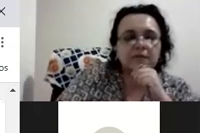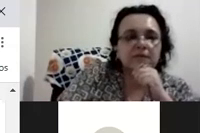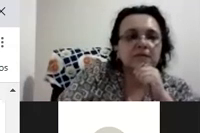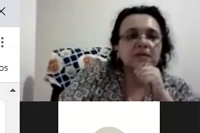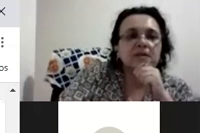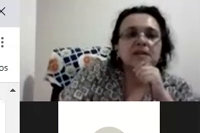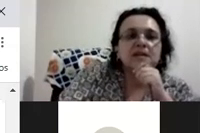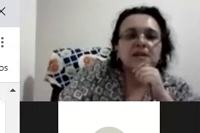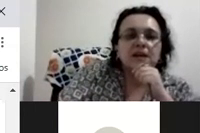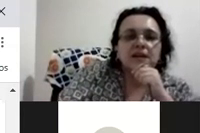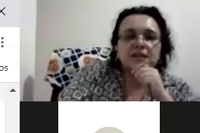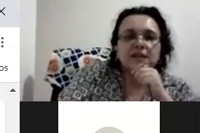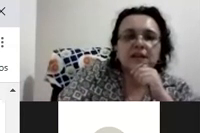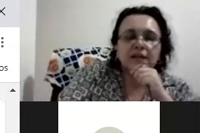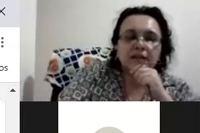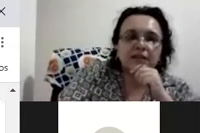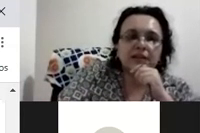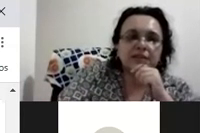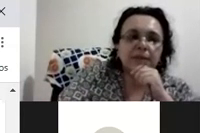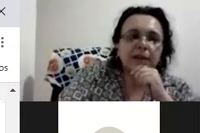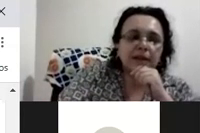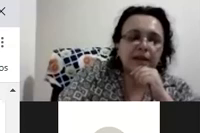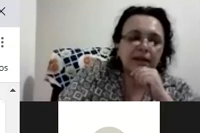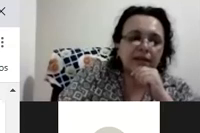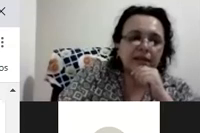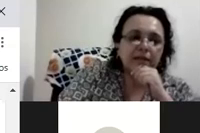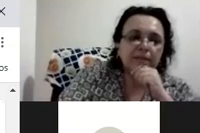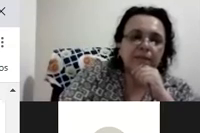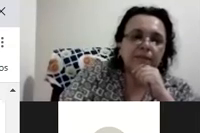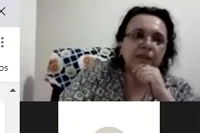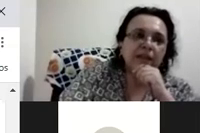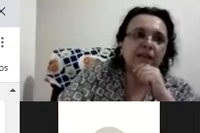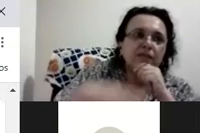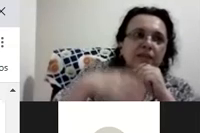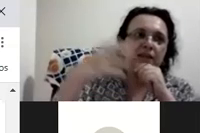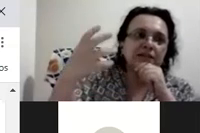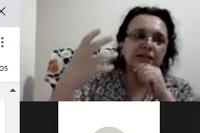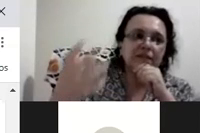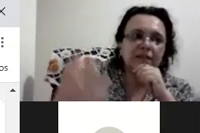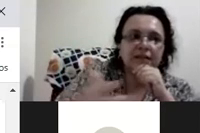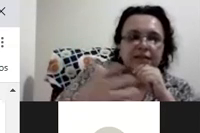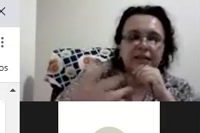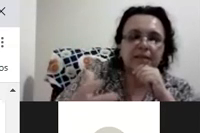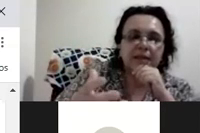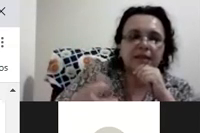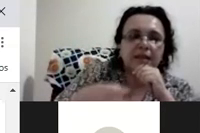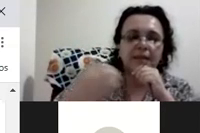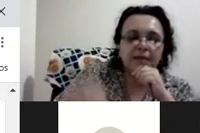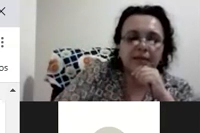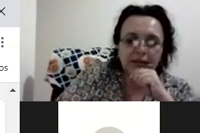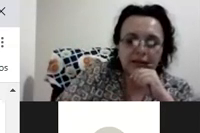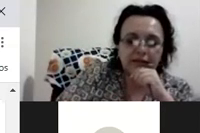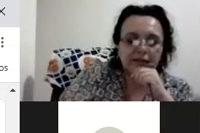bonito. Así que es para que la gente tenga donde irse a divertir sanamente